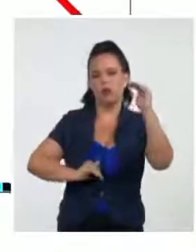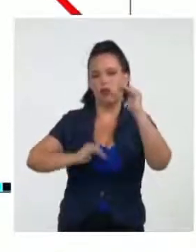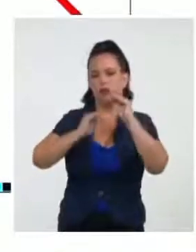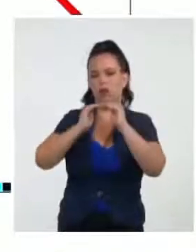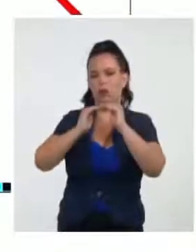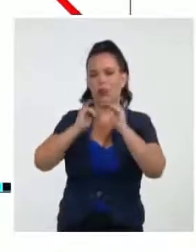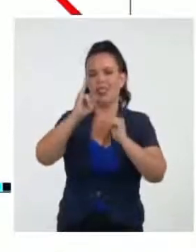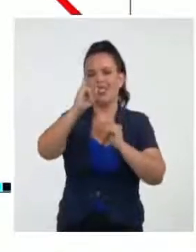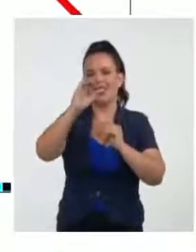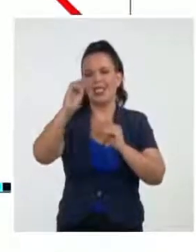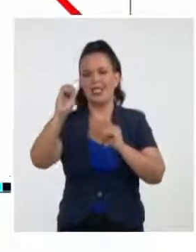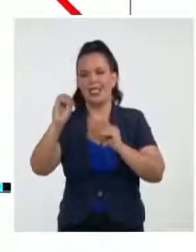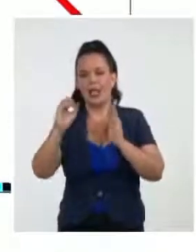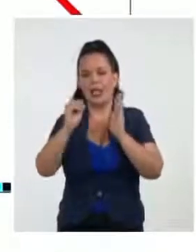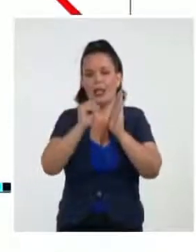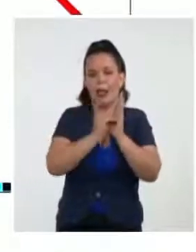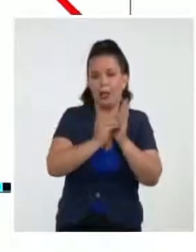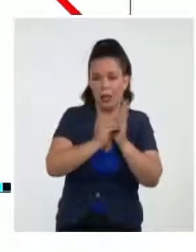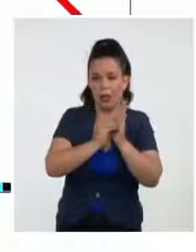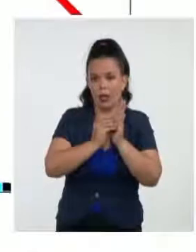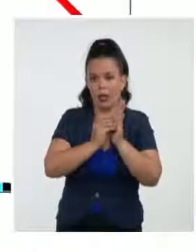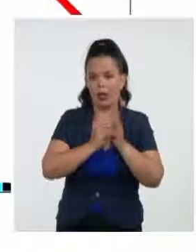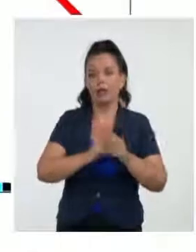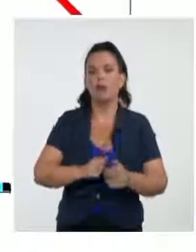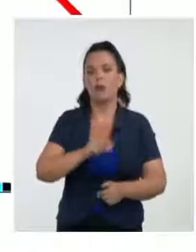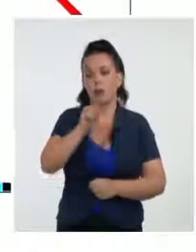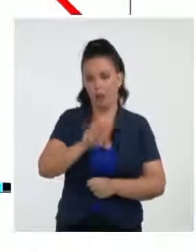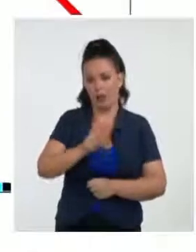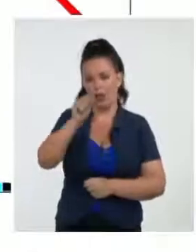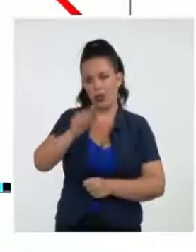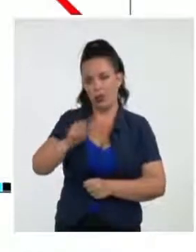por 10 a la 4. Podríamos llegar a alcanzar hasta los 60.000